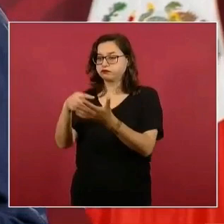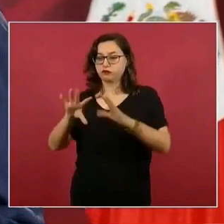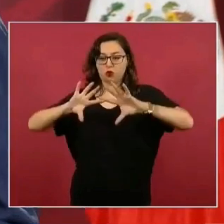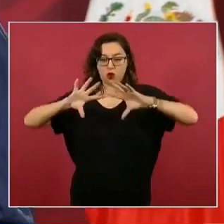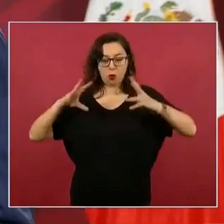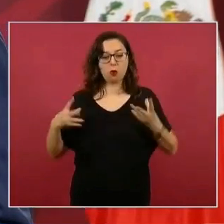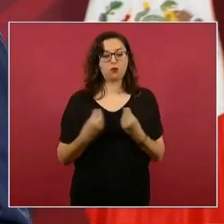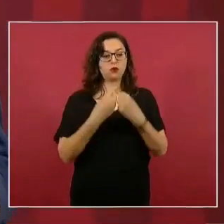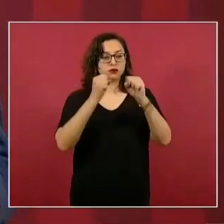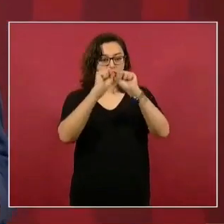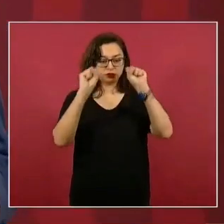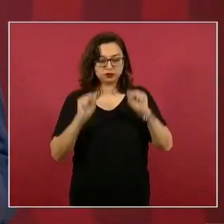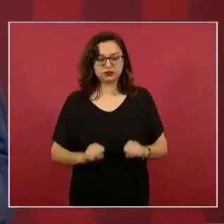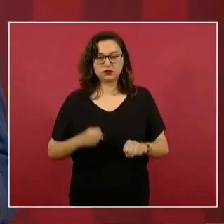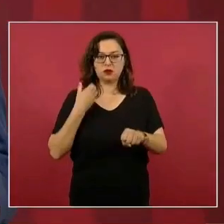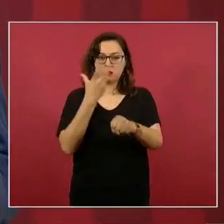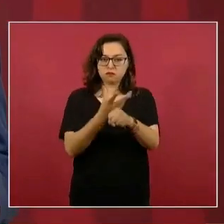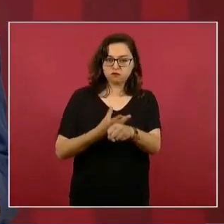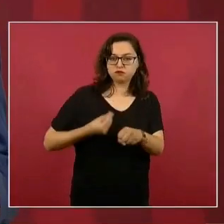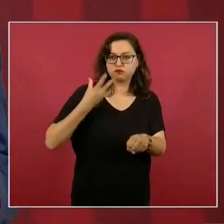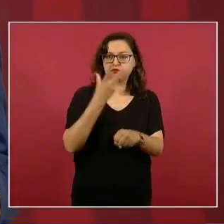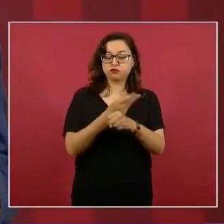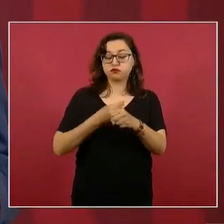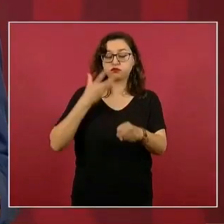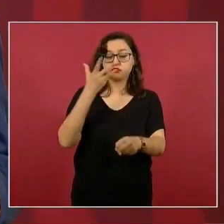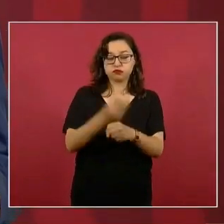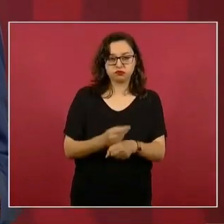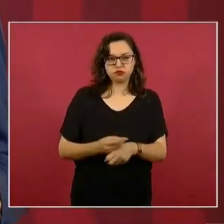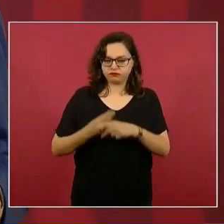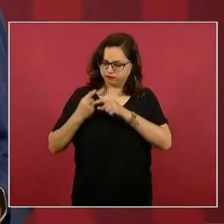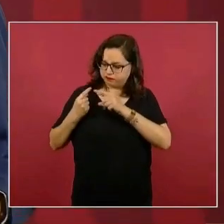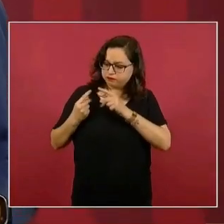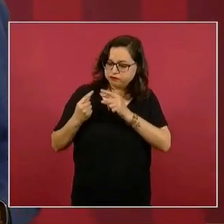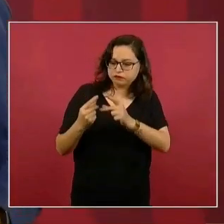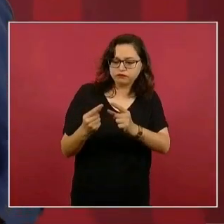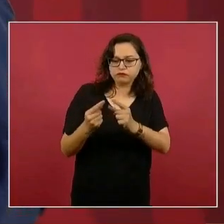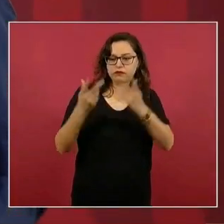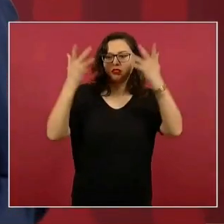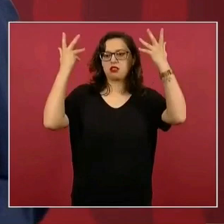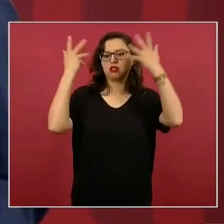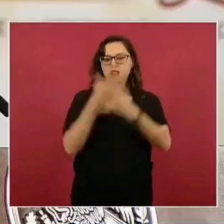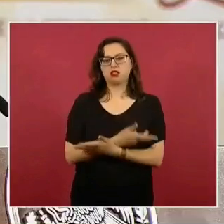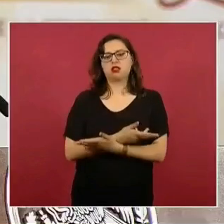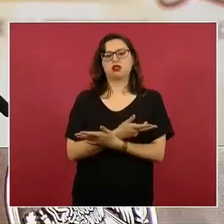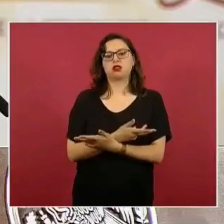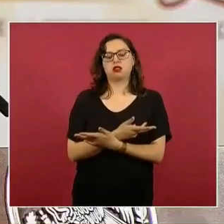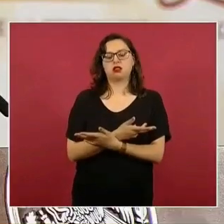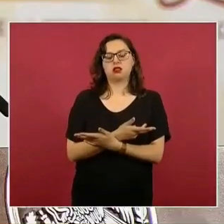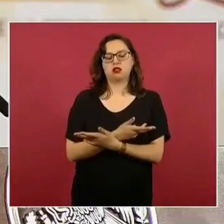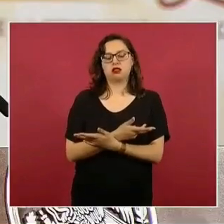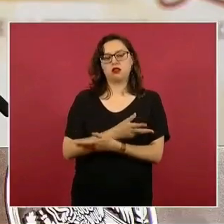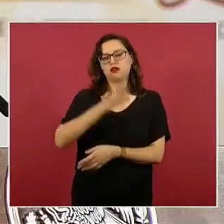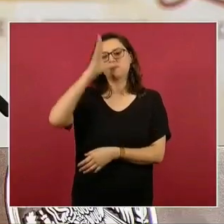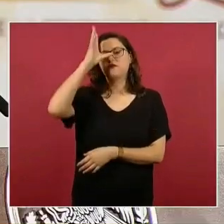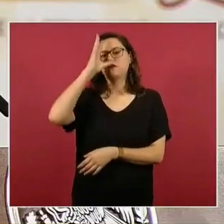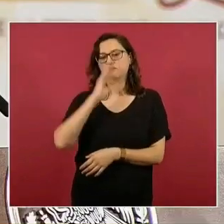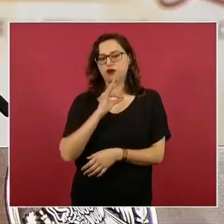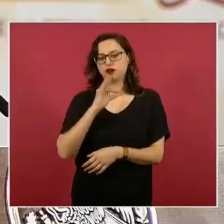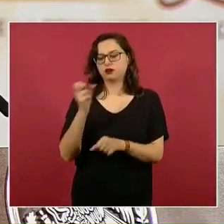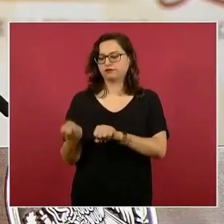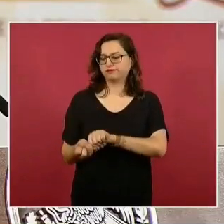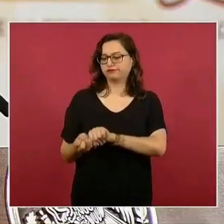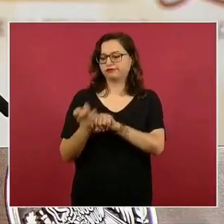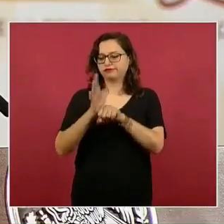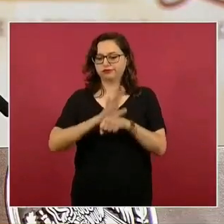esto lo planteaba porque cuando era jefe de gobierno consiguió comprar los vagones del metro que no se habían